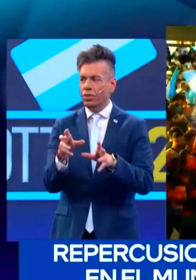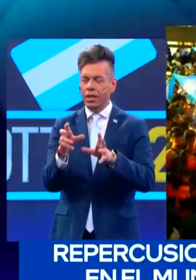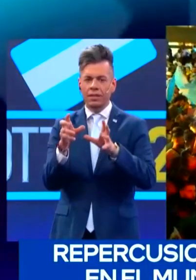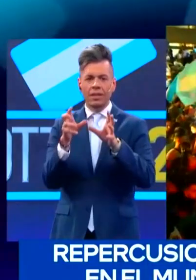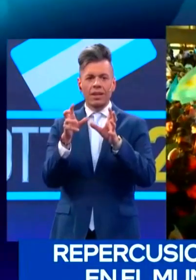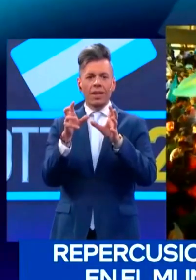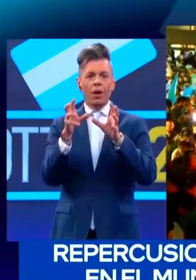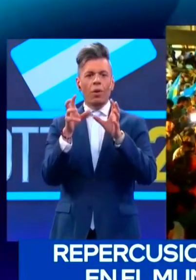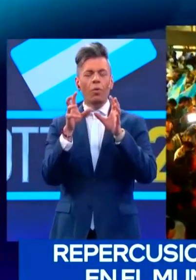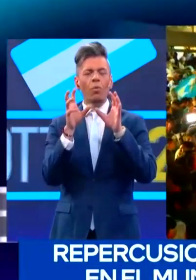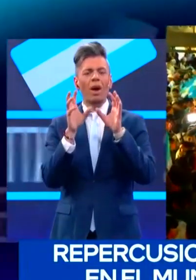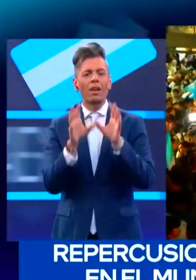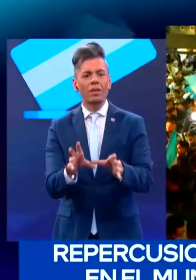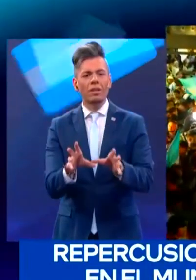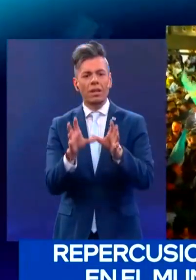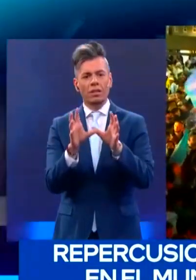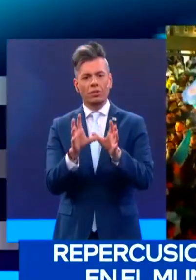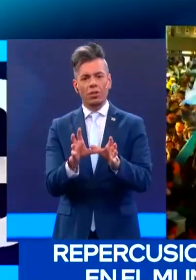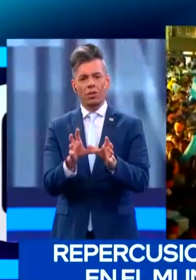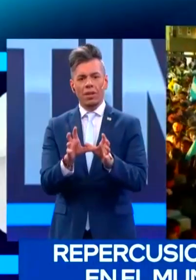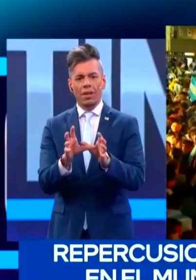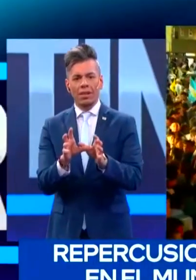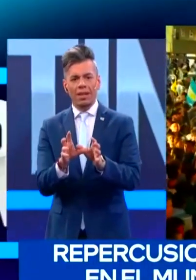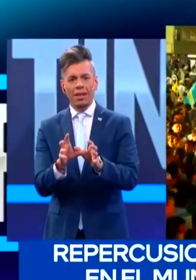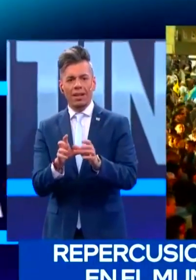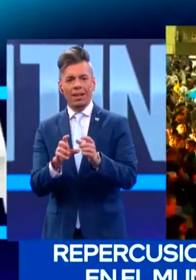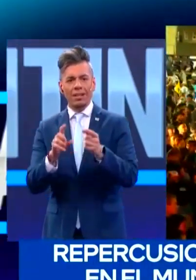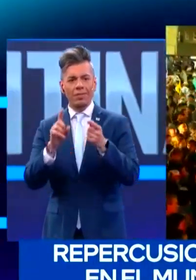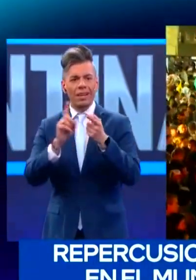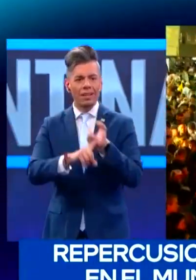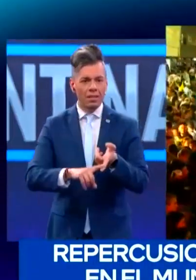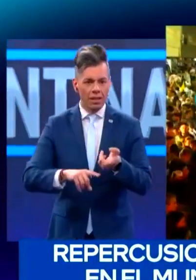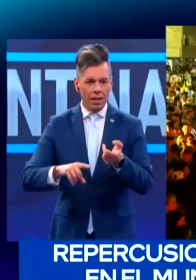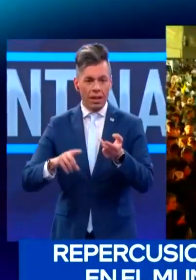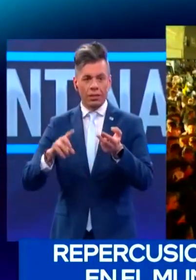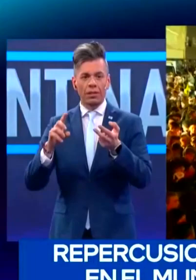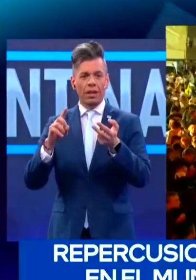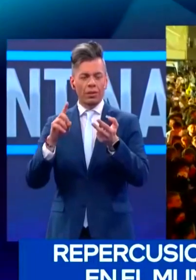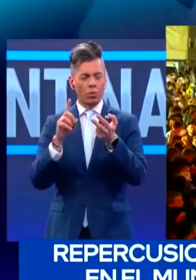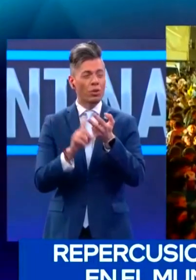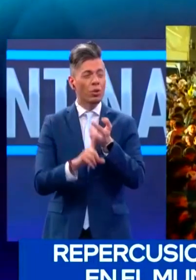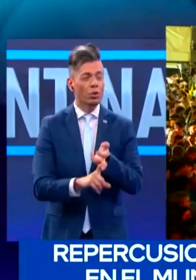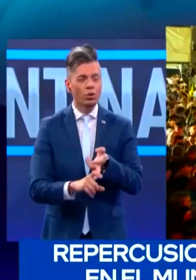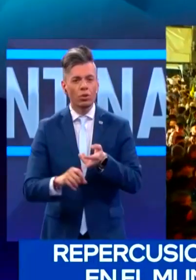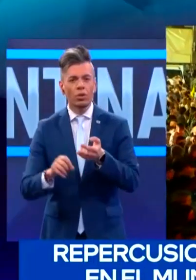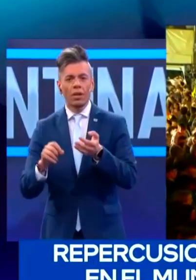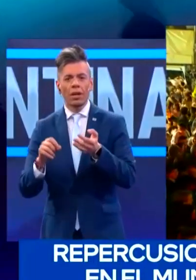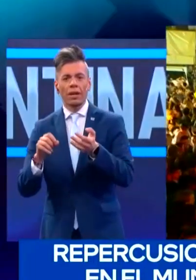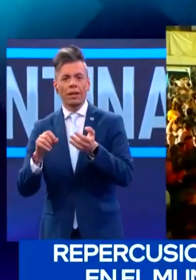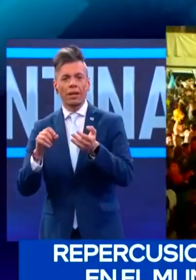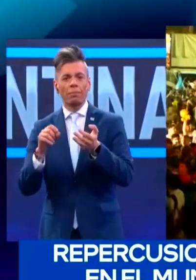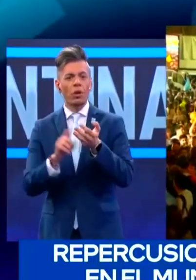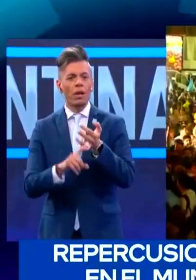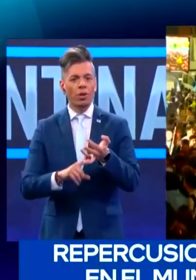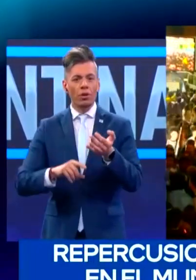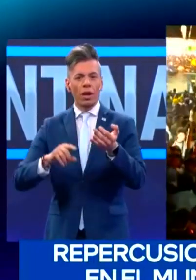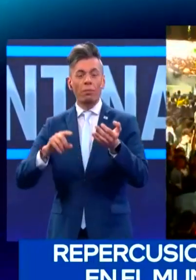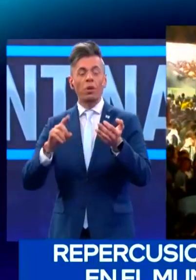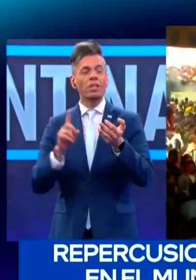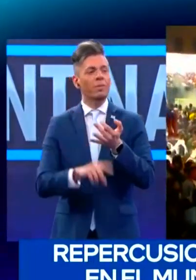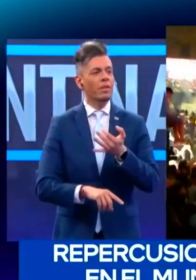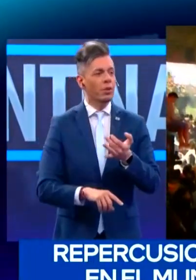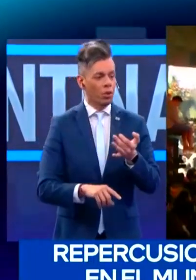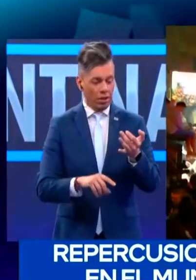redes sociales. ¿Hubo algo en esta elección de el diferente, el estruendoso, el polémico,